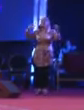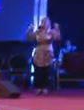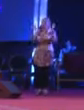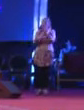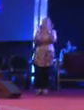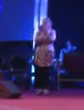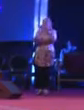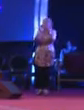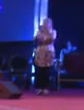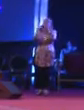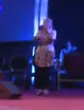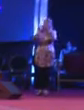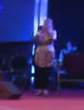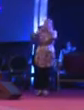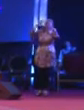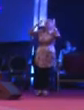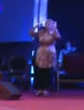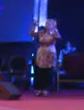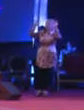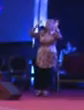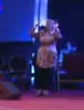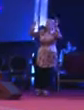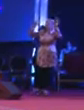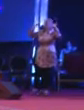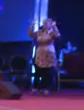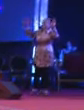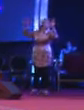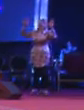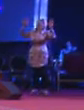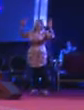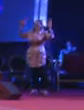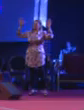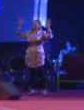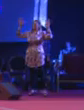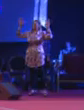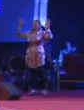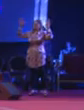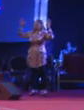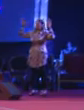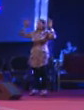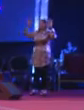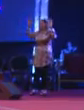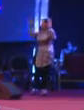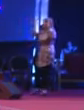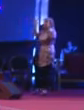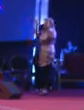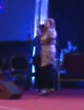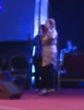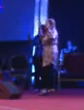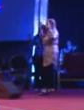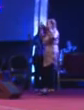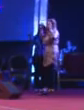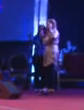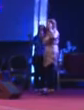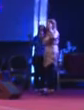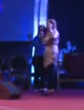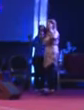No tiene arte ni parte en tu vida. No tiene arte ni parte en tu vida.